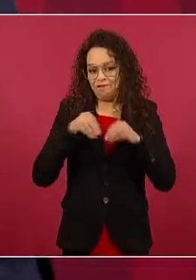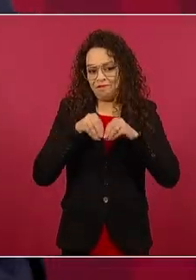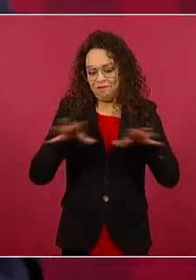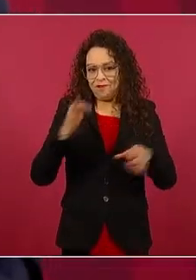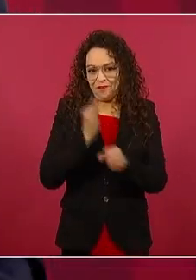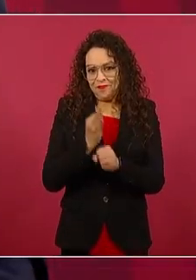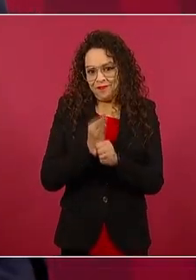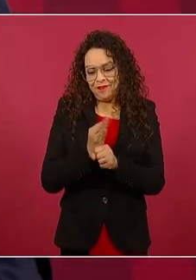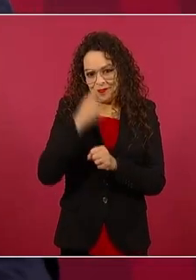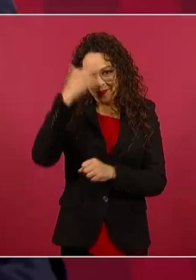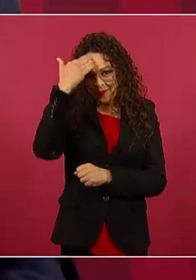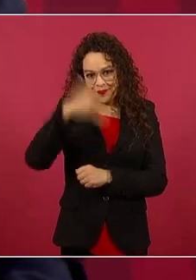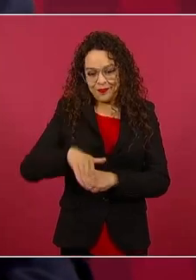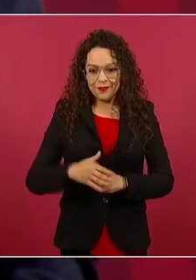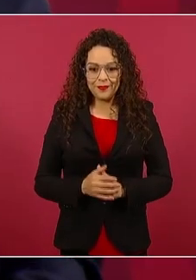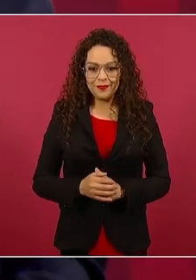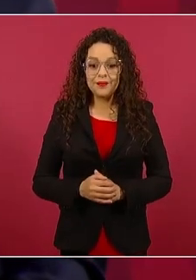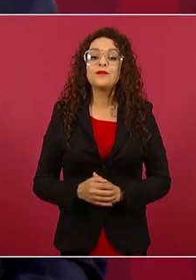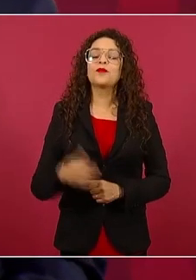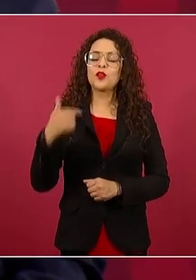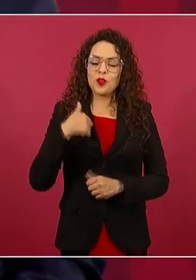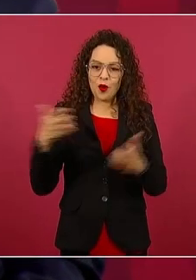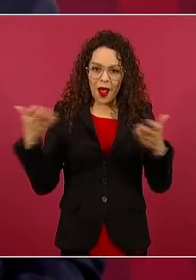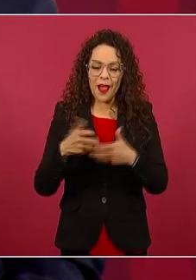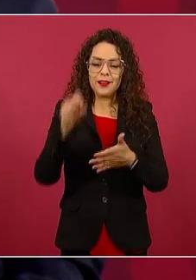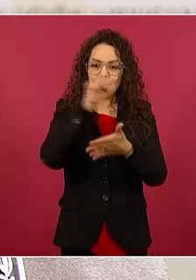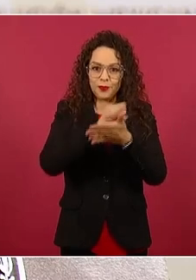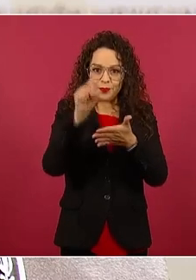Lo escribí en mi último libro